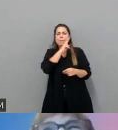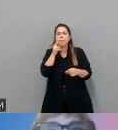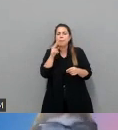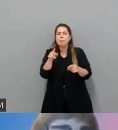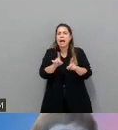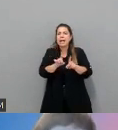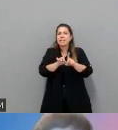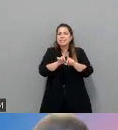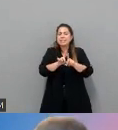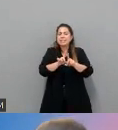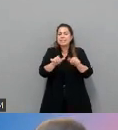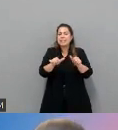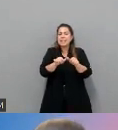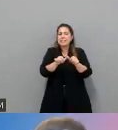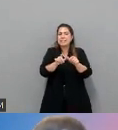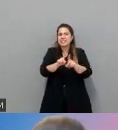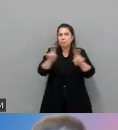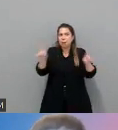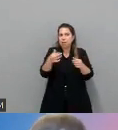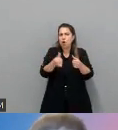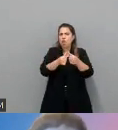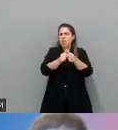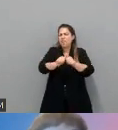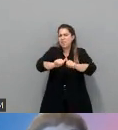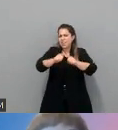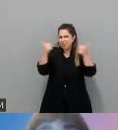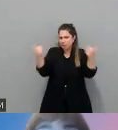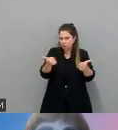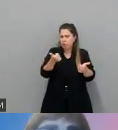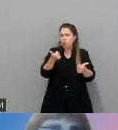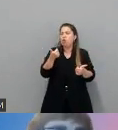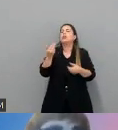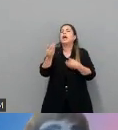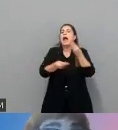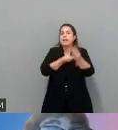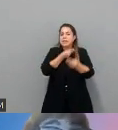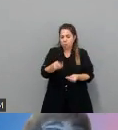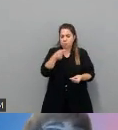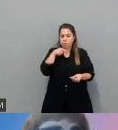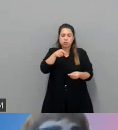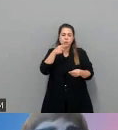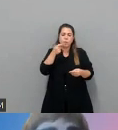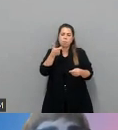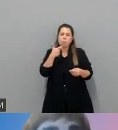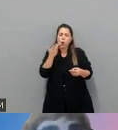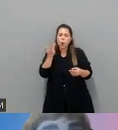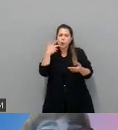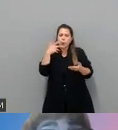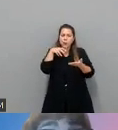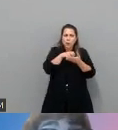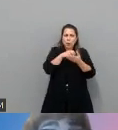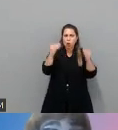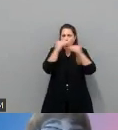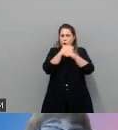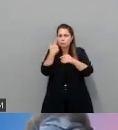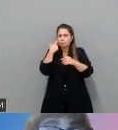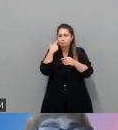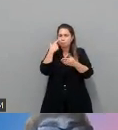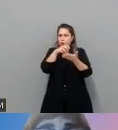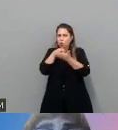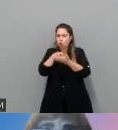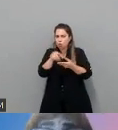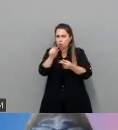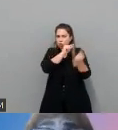esto venía habiendo como ciertas interpretaciones jurisprudenciales por los tribunales, porque no quedaba del todo claro, pero deciros que ahora la